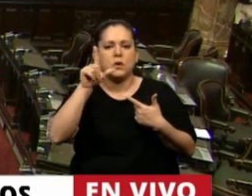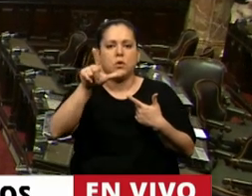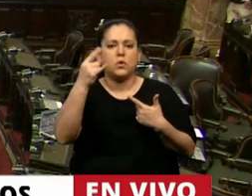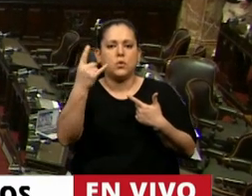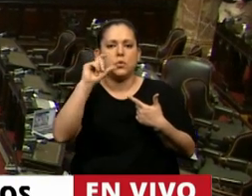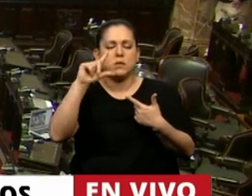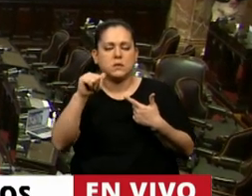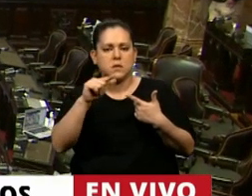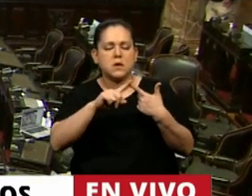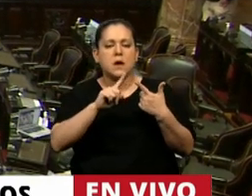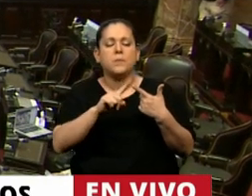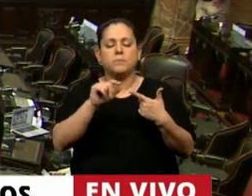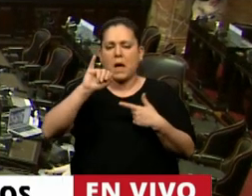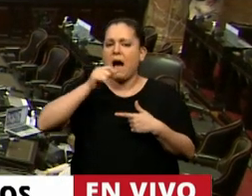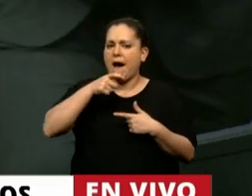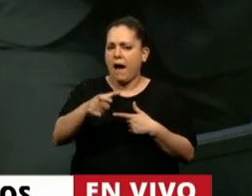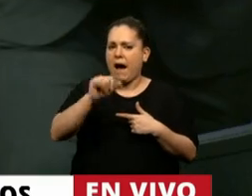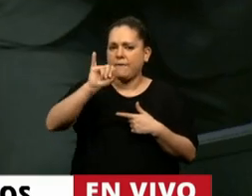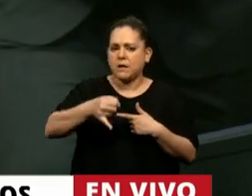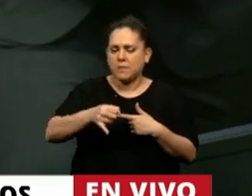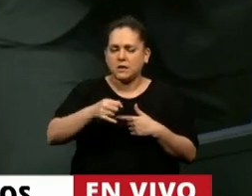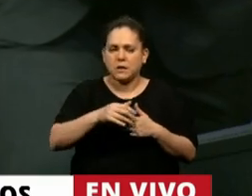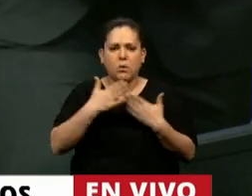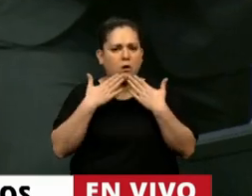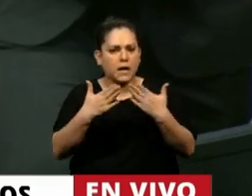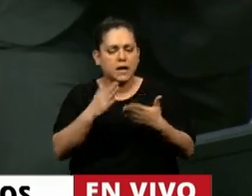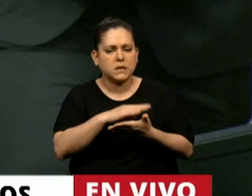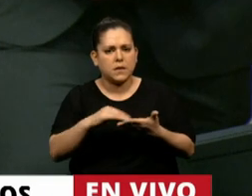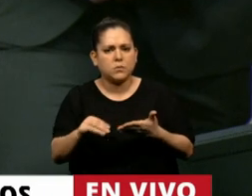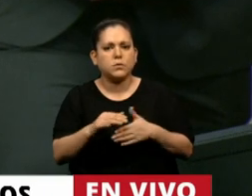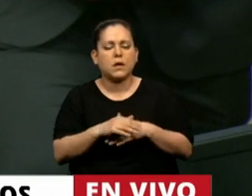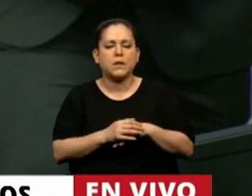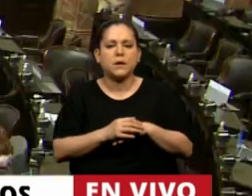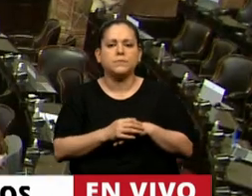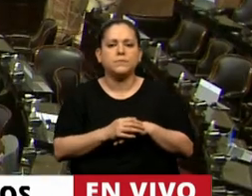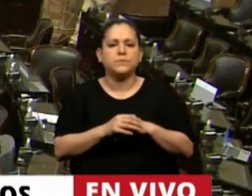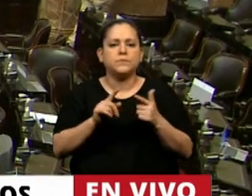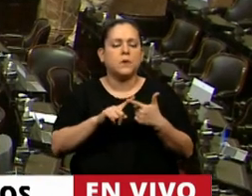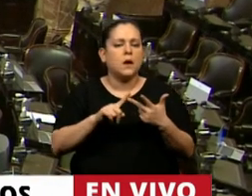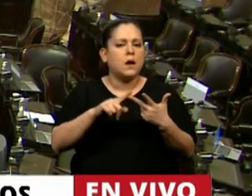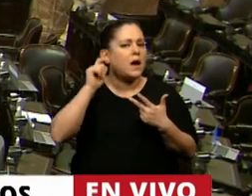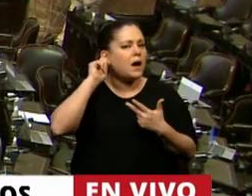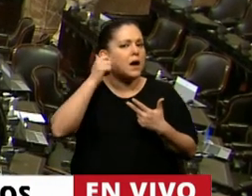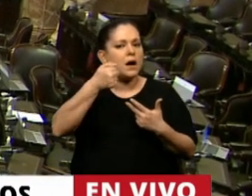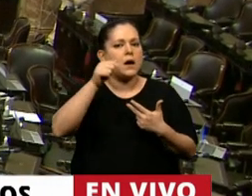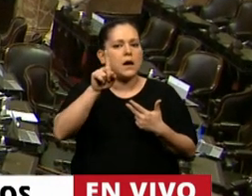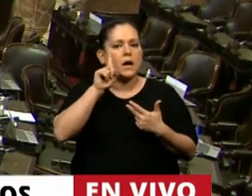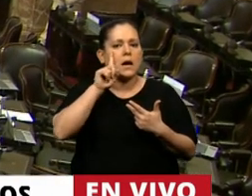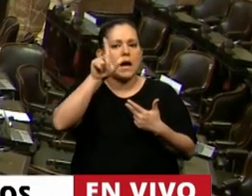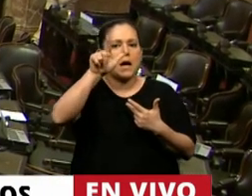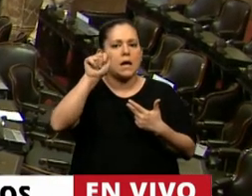Lucía afirmativo presidente Gracias diputada gailard Ana